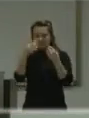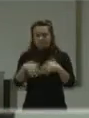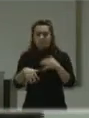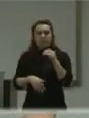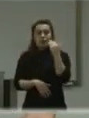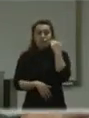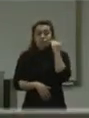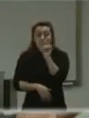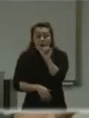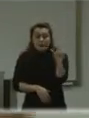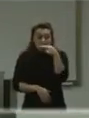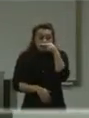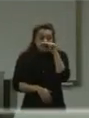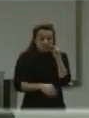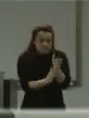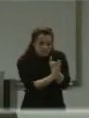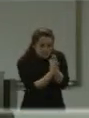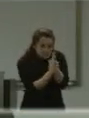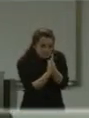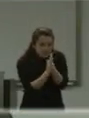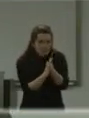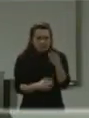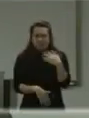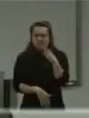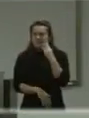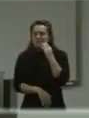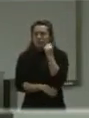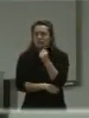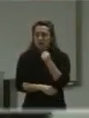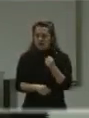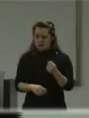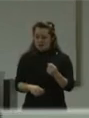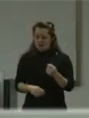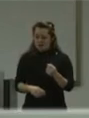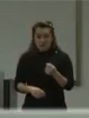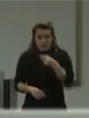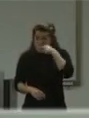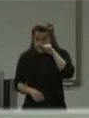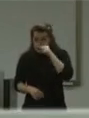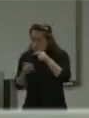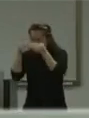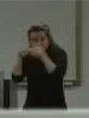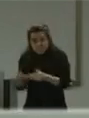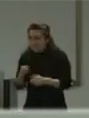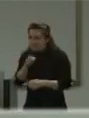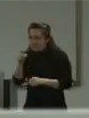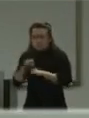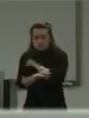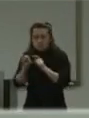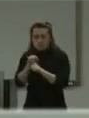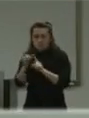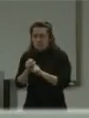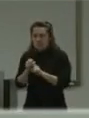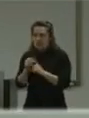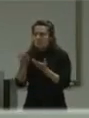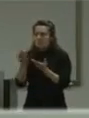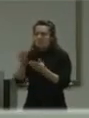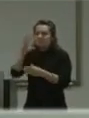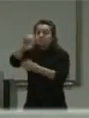mujeres y a las niñas que tuvimos que fue una experiencia muy dura en el sentido de que no conseguimos niñas con discapacidades crucial fuera de una institución